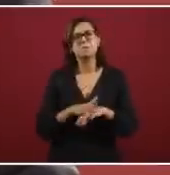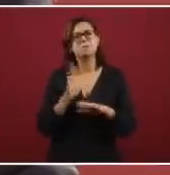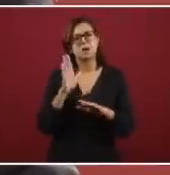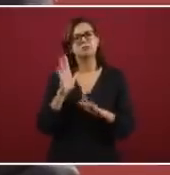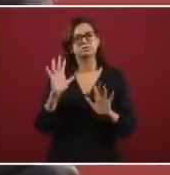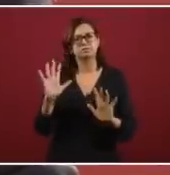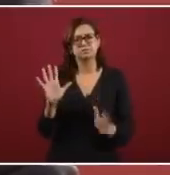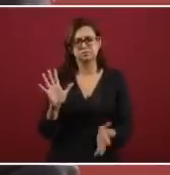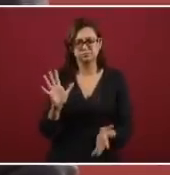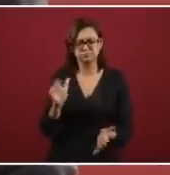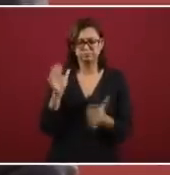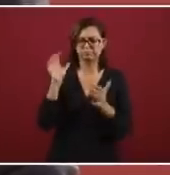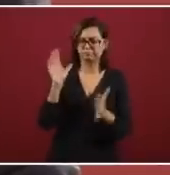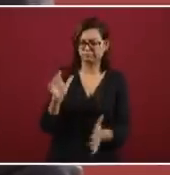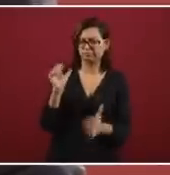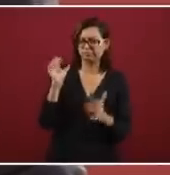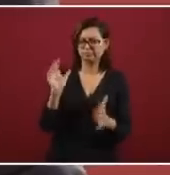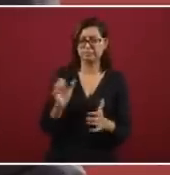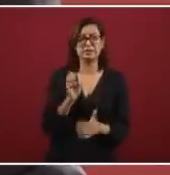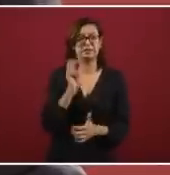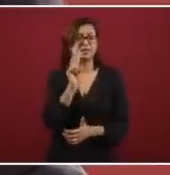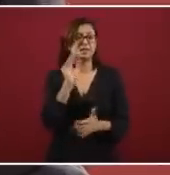que se obtuvieron